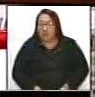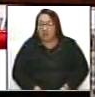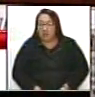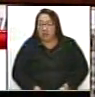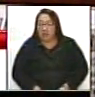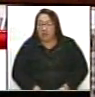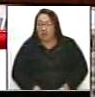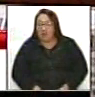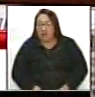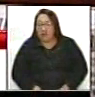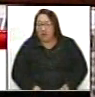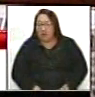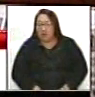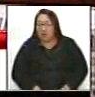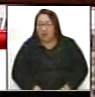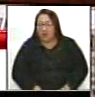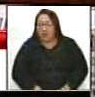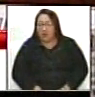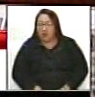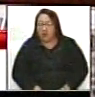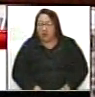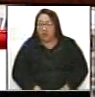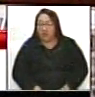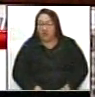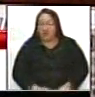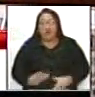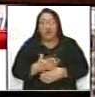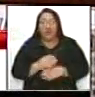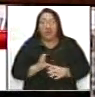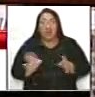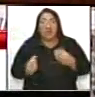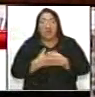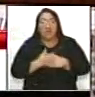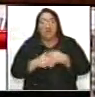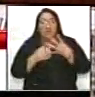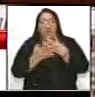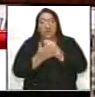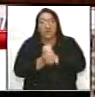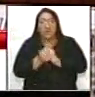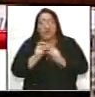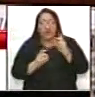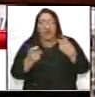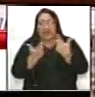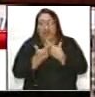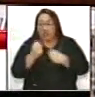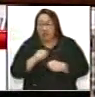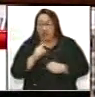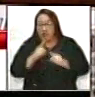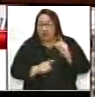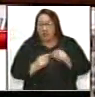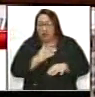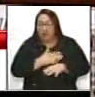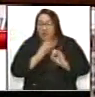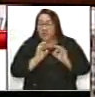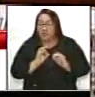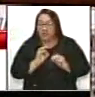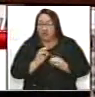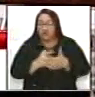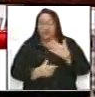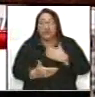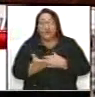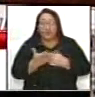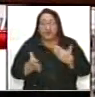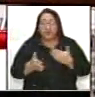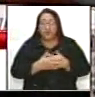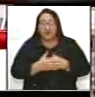Sendero Luminoso para cerrar los principales centros penitenciarios donde se hallaban los terroristas. Uno de ellos casualmente era el que pedían el